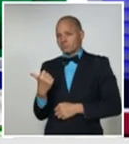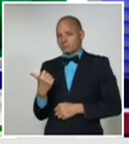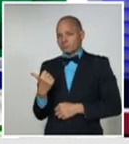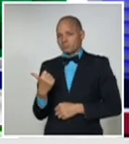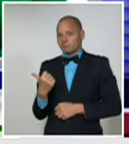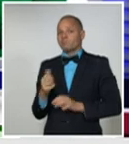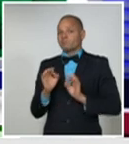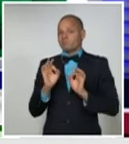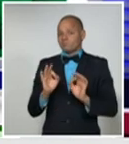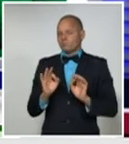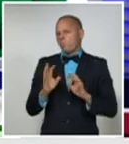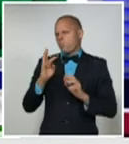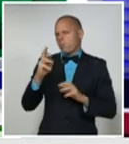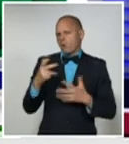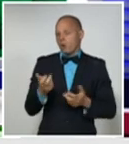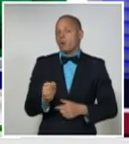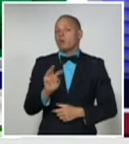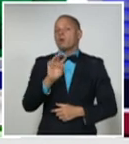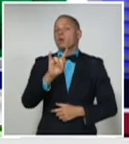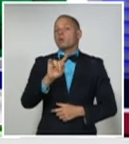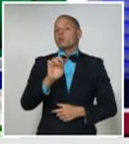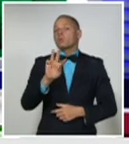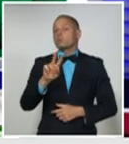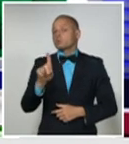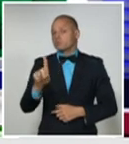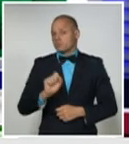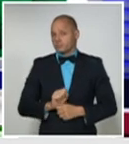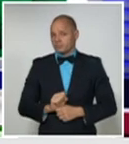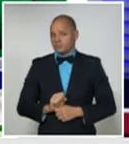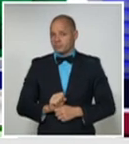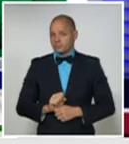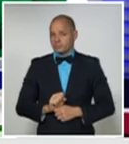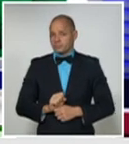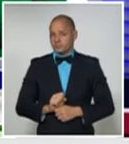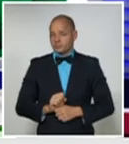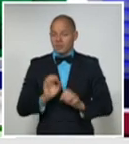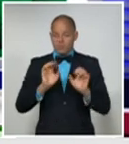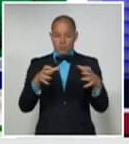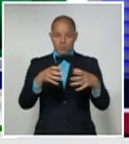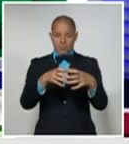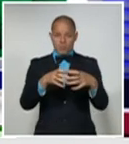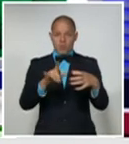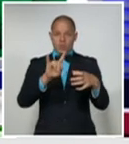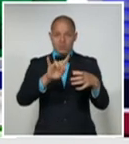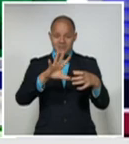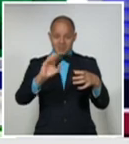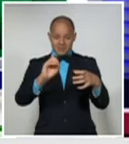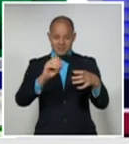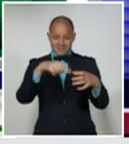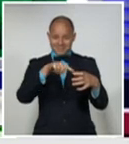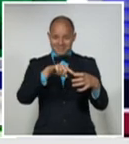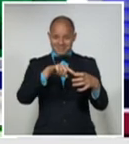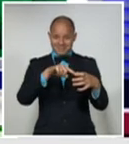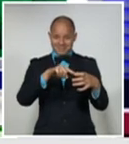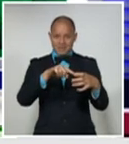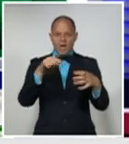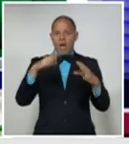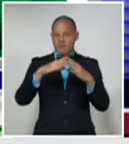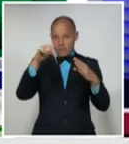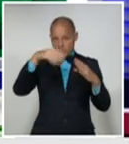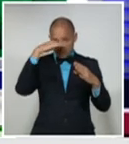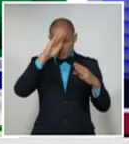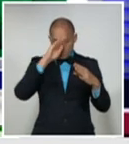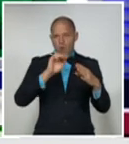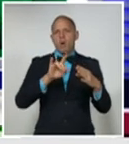hablando de 931 y 19 que arribaron recientemente